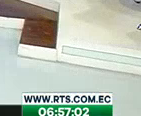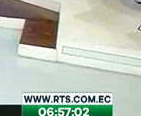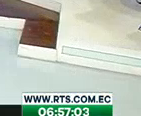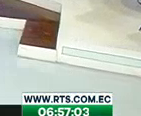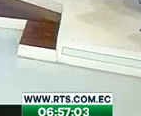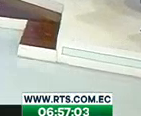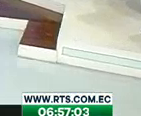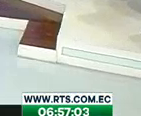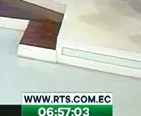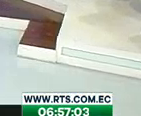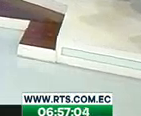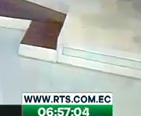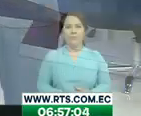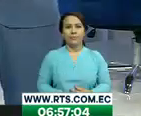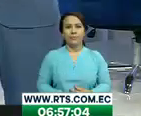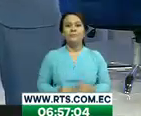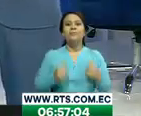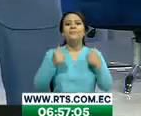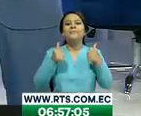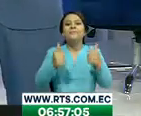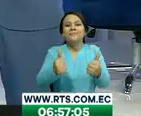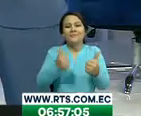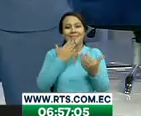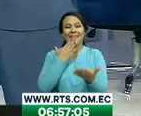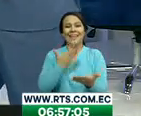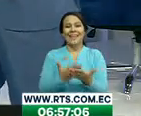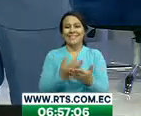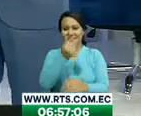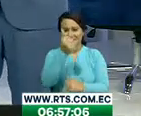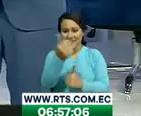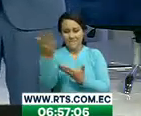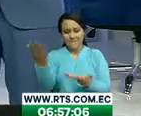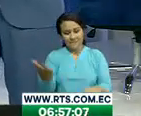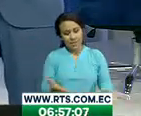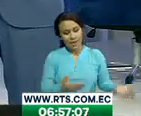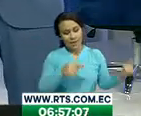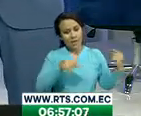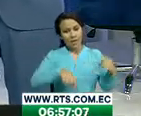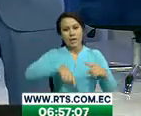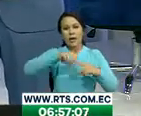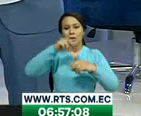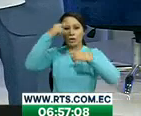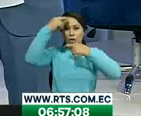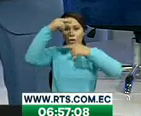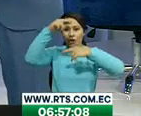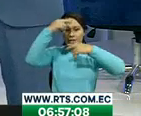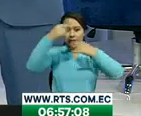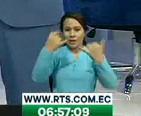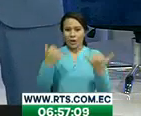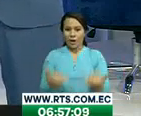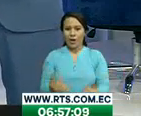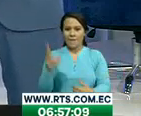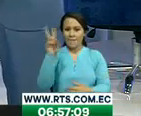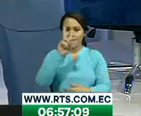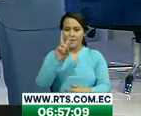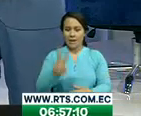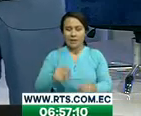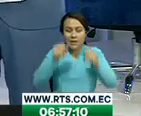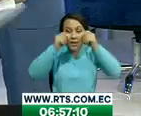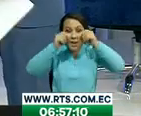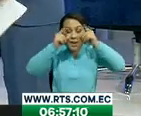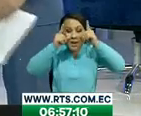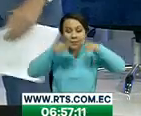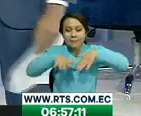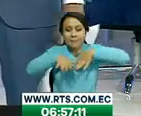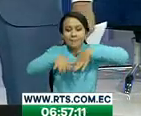amables televidentes. Gracias y bienvenidos acá a La Noticia, primera emisión de este día viernes. Un abrazo enorme para todos ustedes,